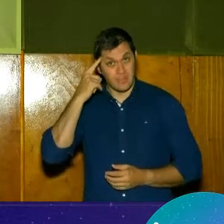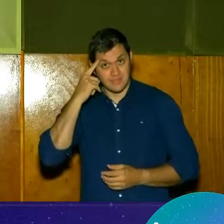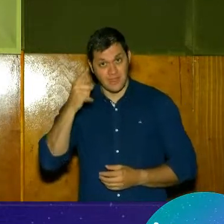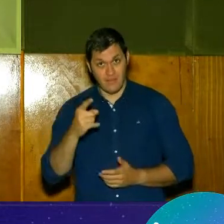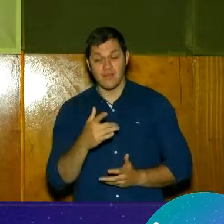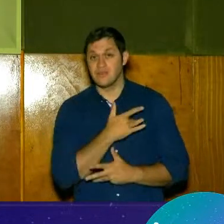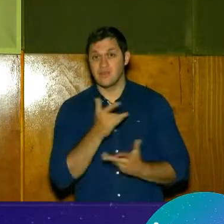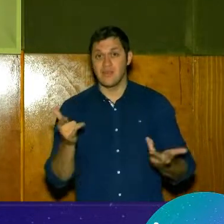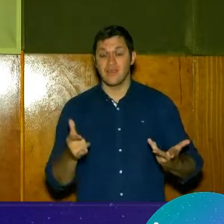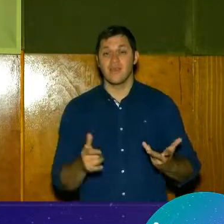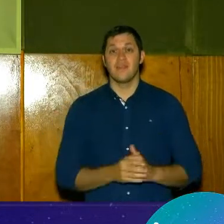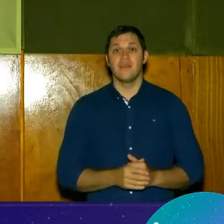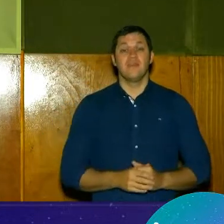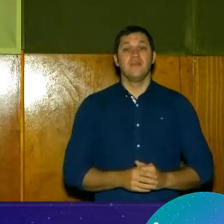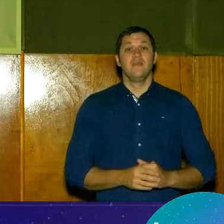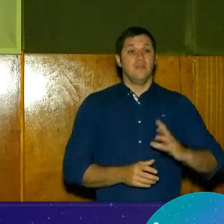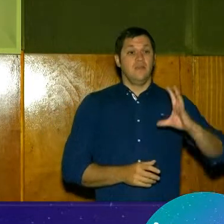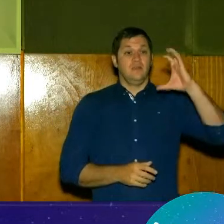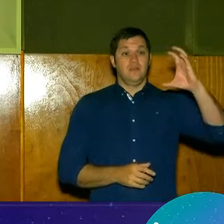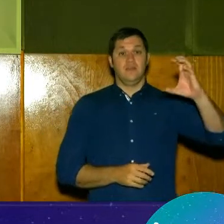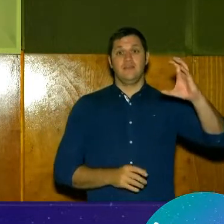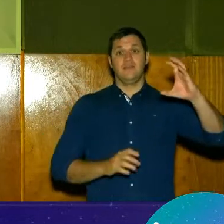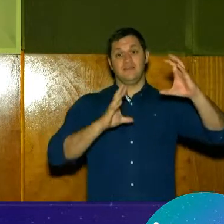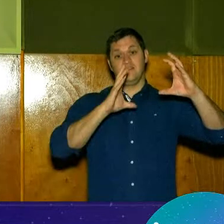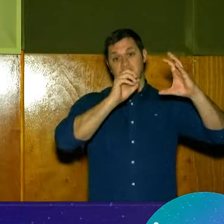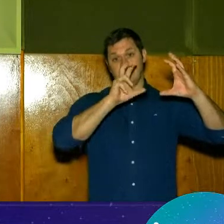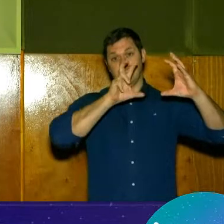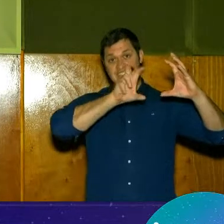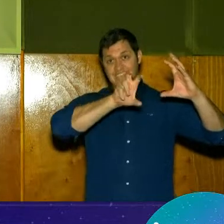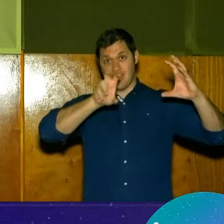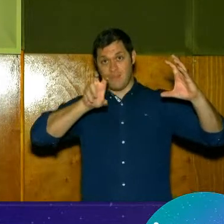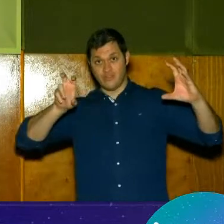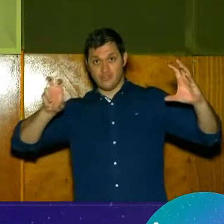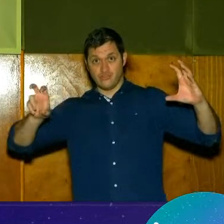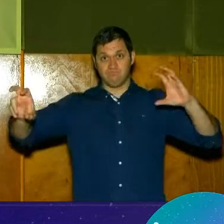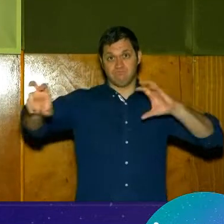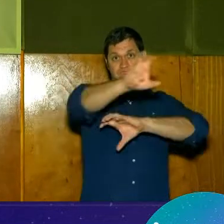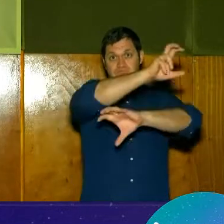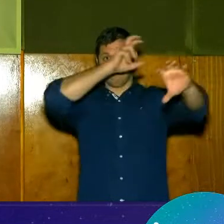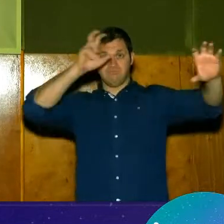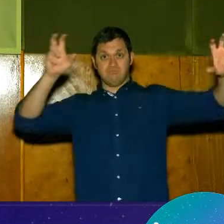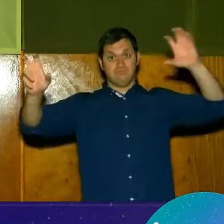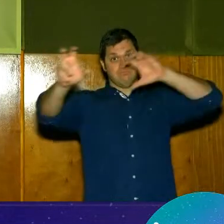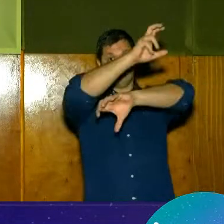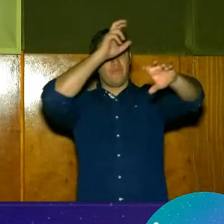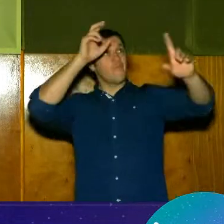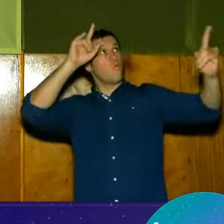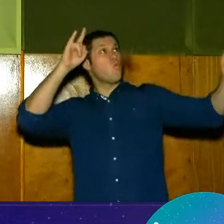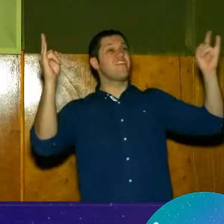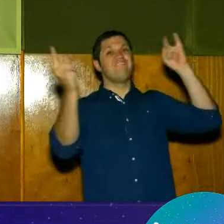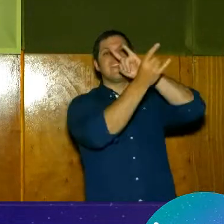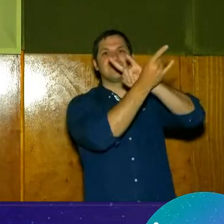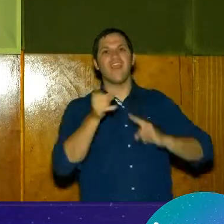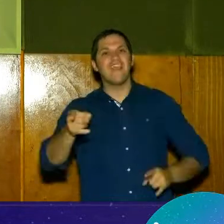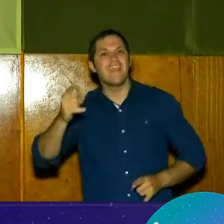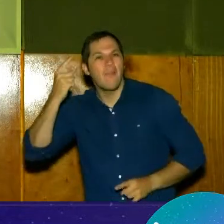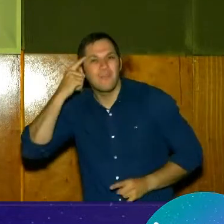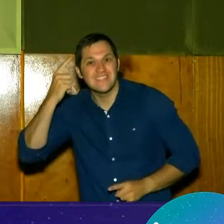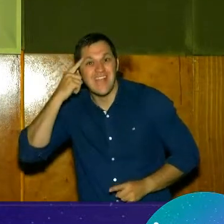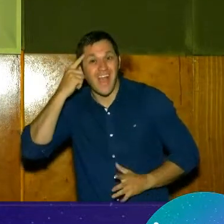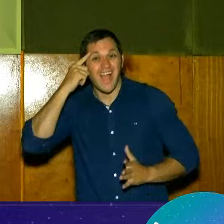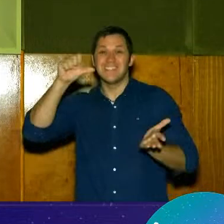y también participó en esta visión pero ella era una avanzada a su época porque ella creía que en el